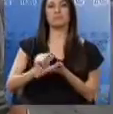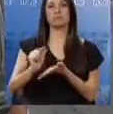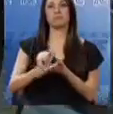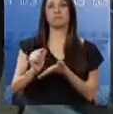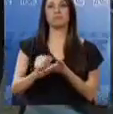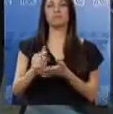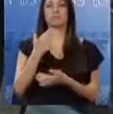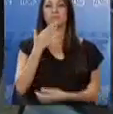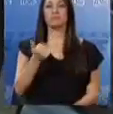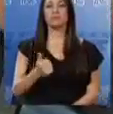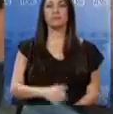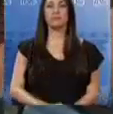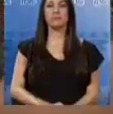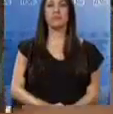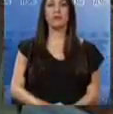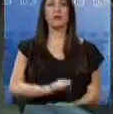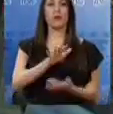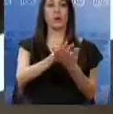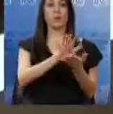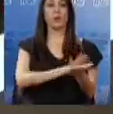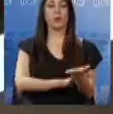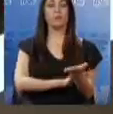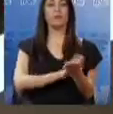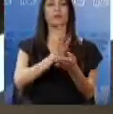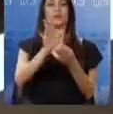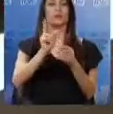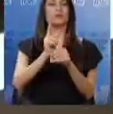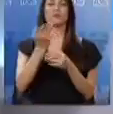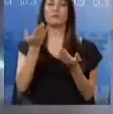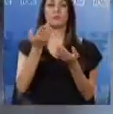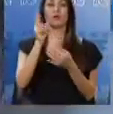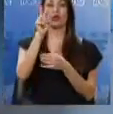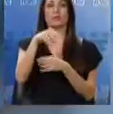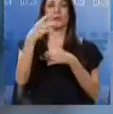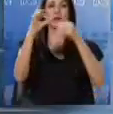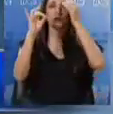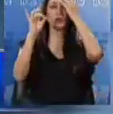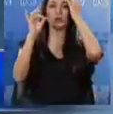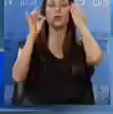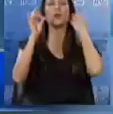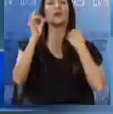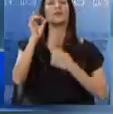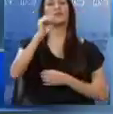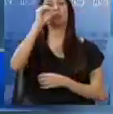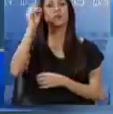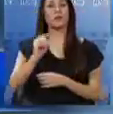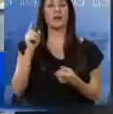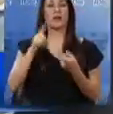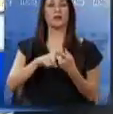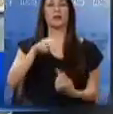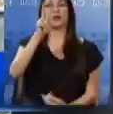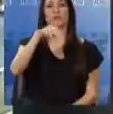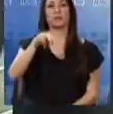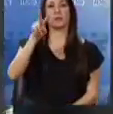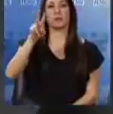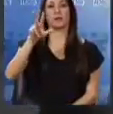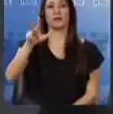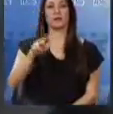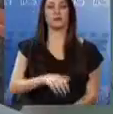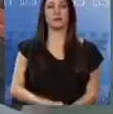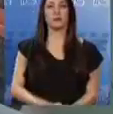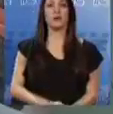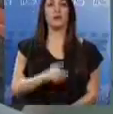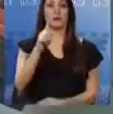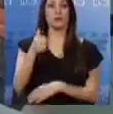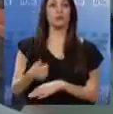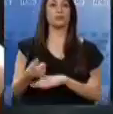bueno está. La implementación del programa de cocción eficiente estaba previsto para el 2018, periodo que se amplió hasta el 2023. Según las